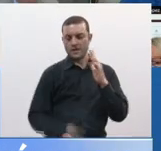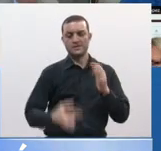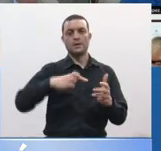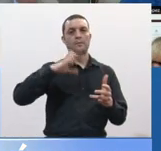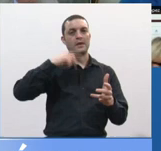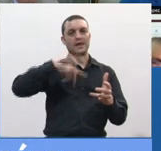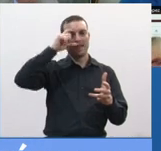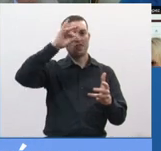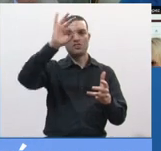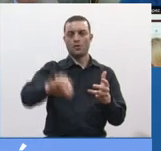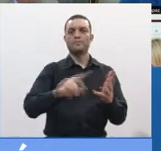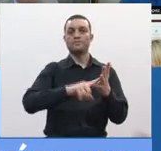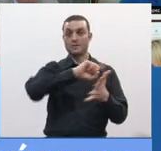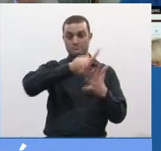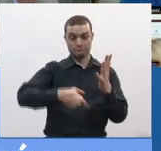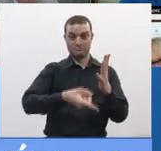Federico Pinedo.